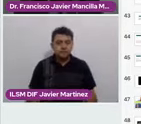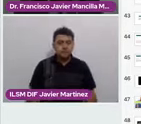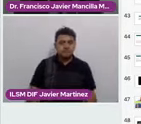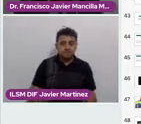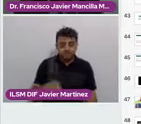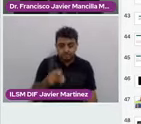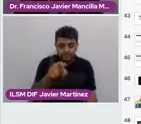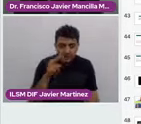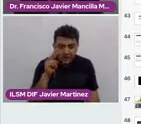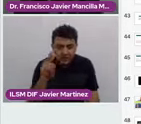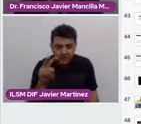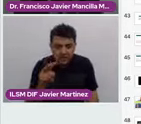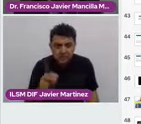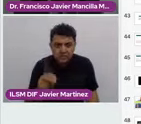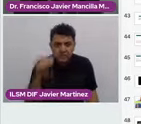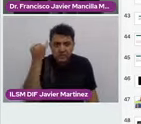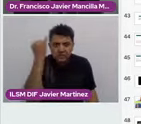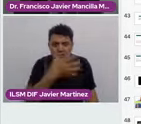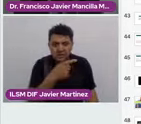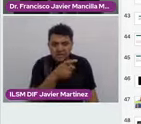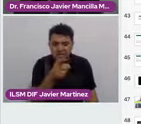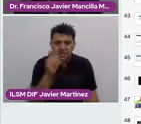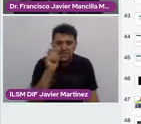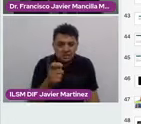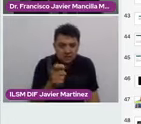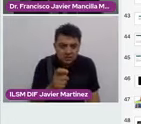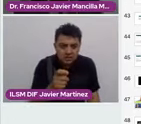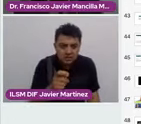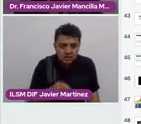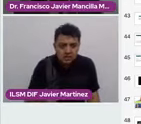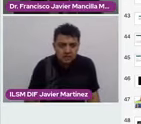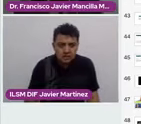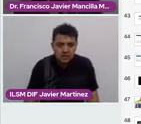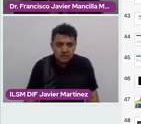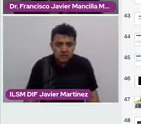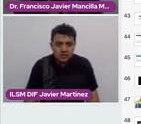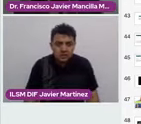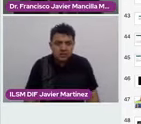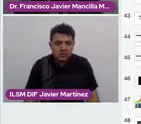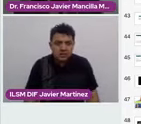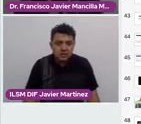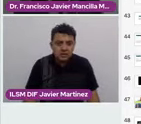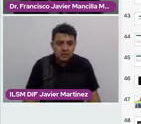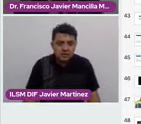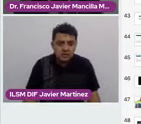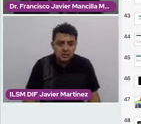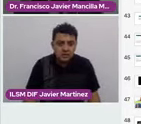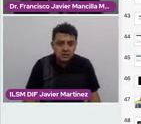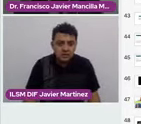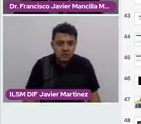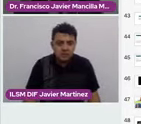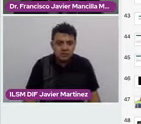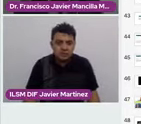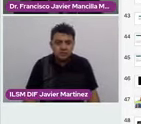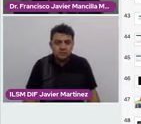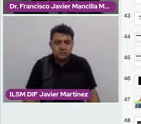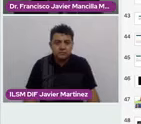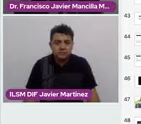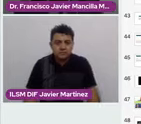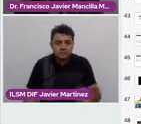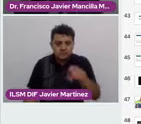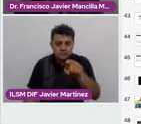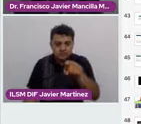Aquí está el seno sigmoides, que es una de los drenajes venosos del oído. ¿sí? Aquí vemos esta vegetación sobre